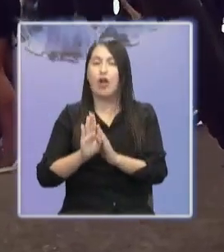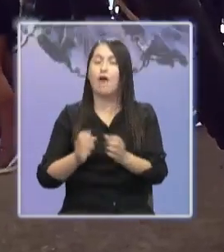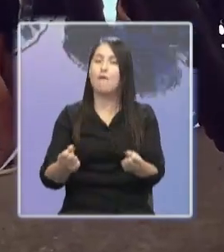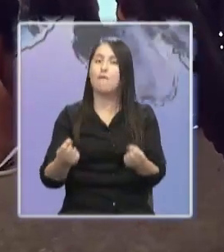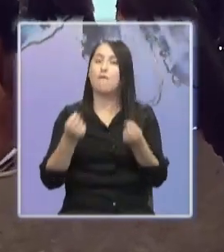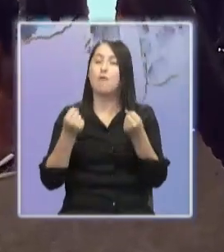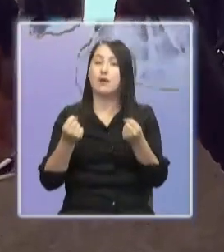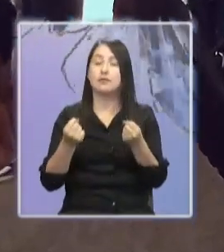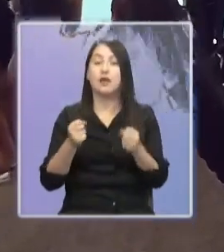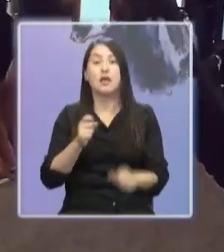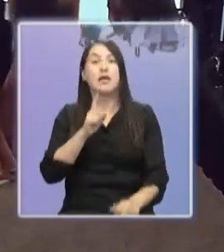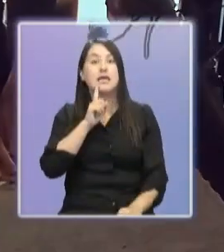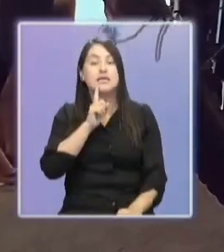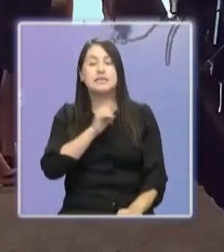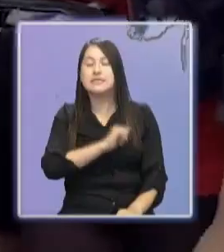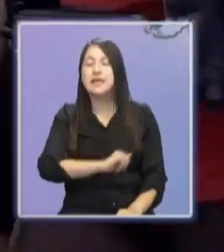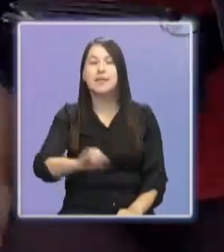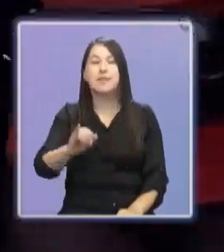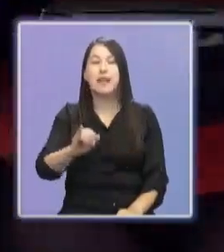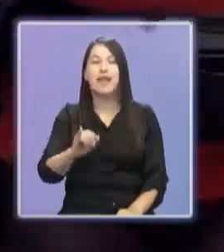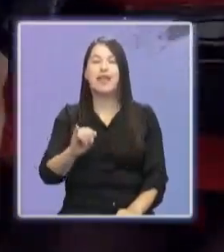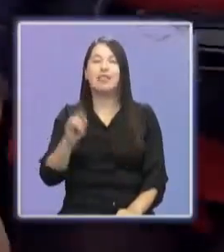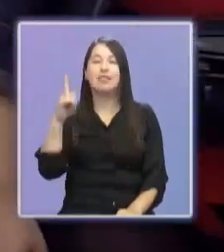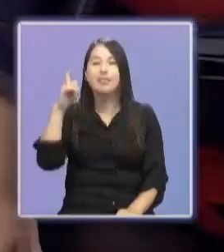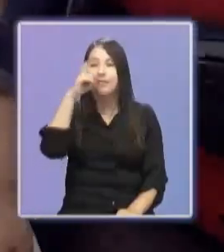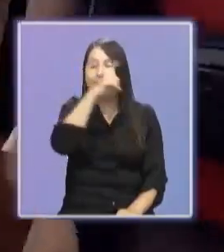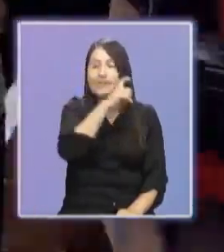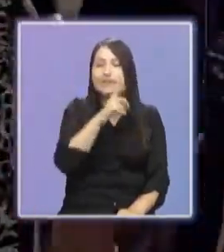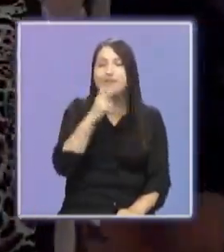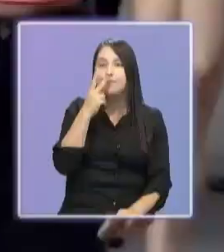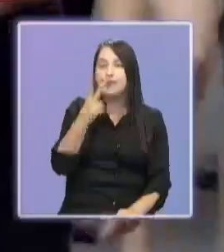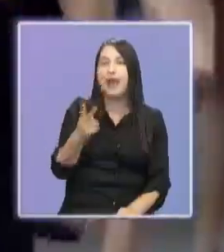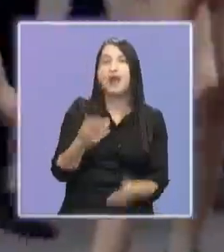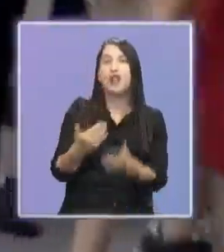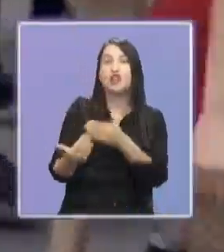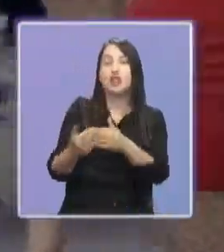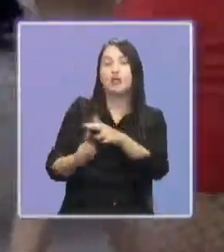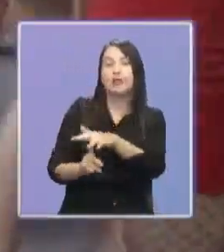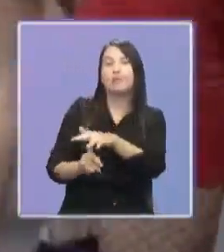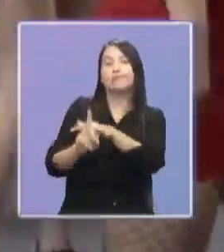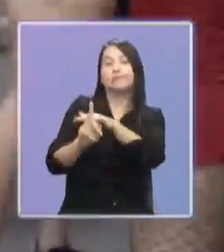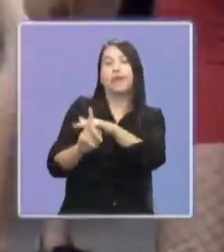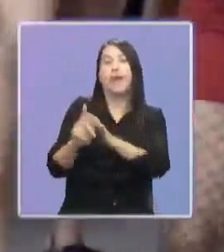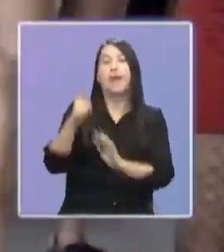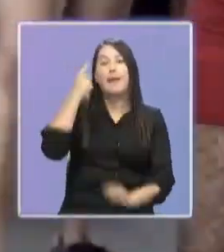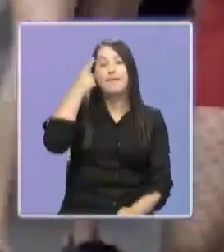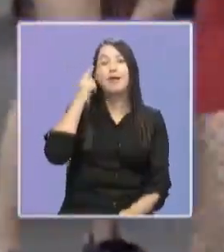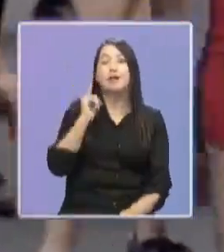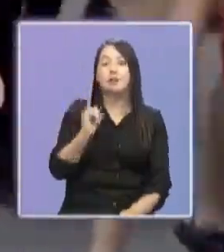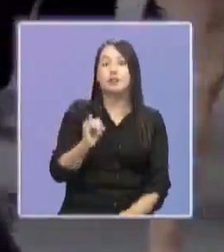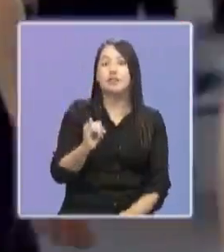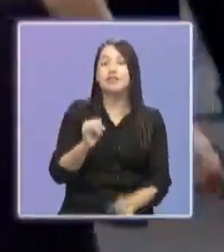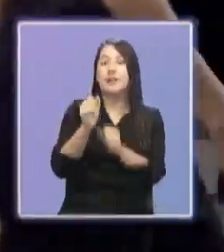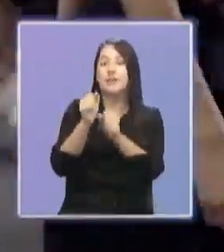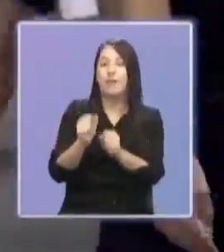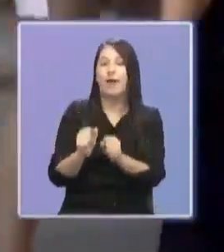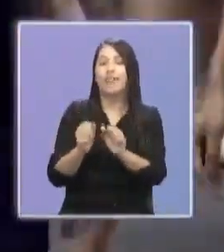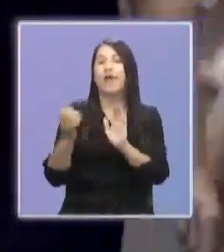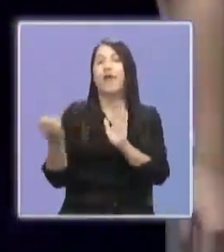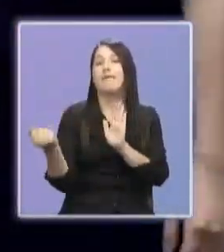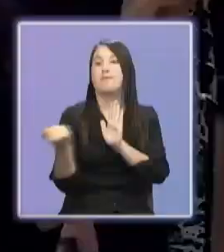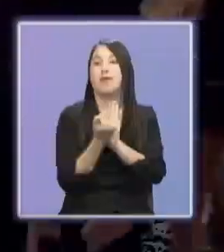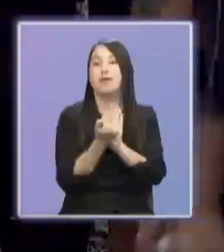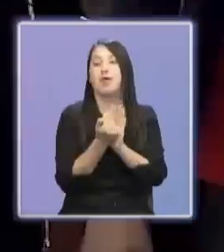Siempre es difícil fijar un punto de origen, pero sí se puede llegar a un punto de hitos, los hitos de los